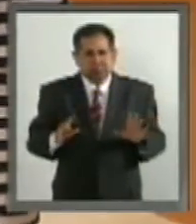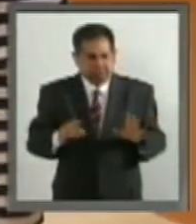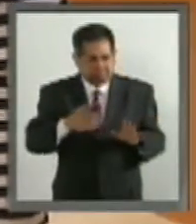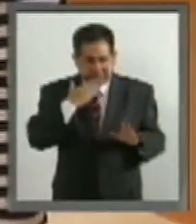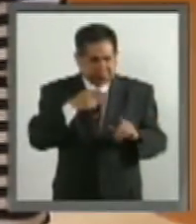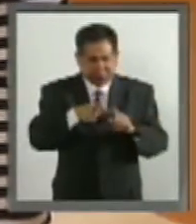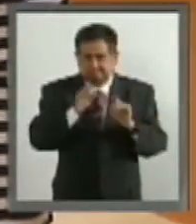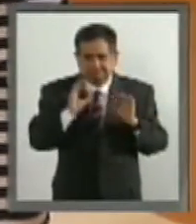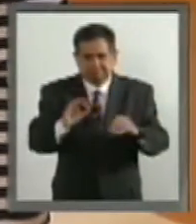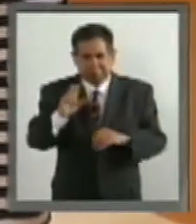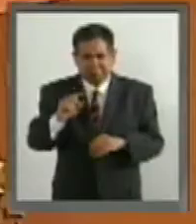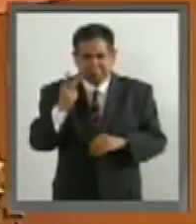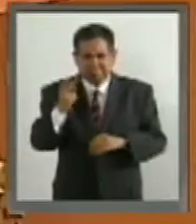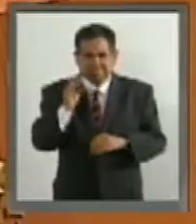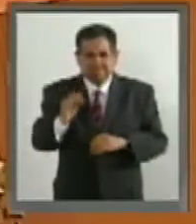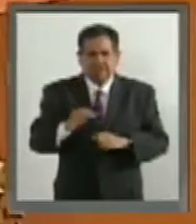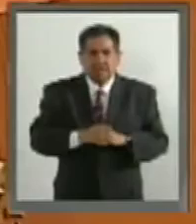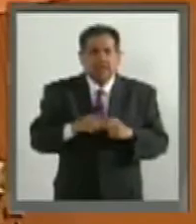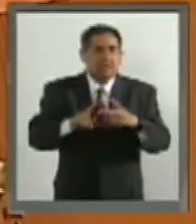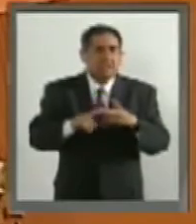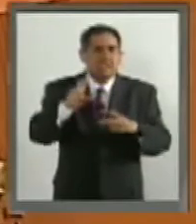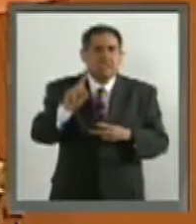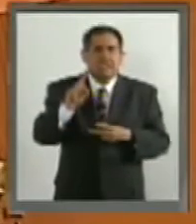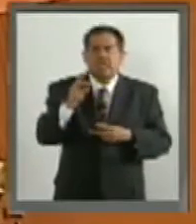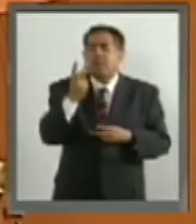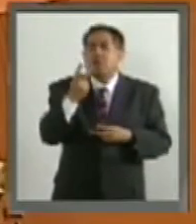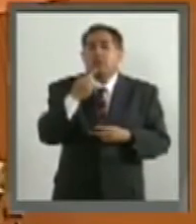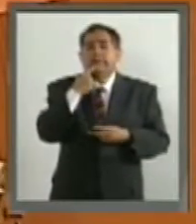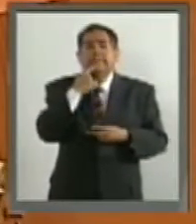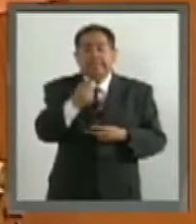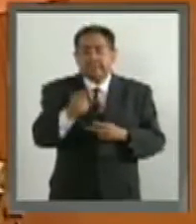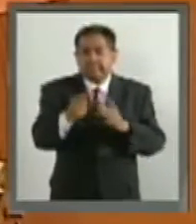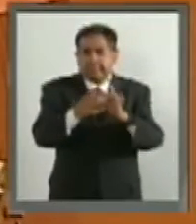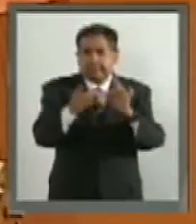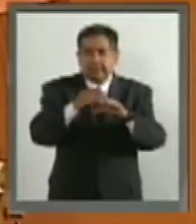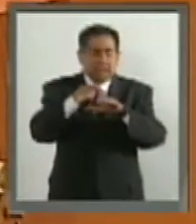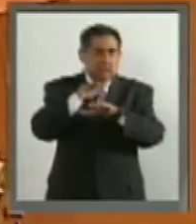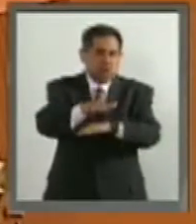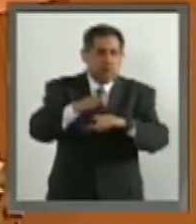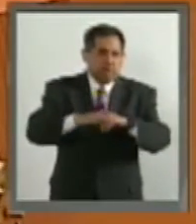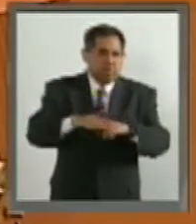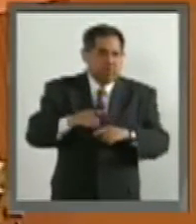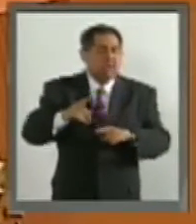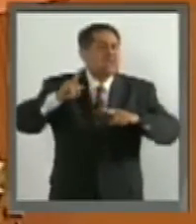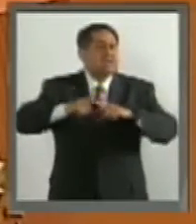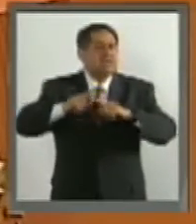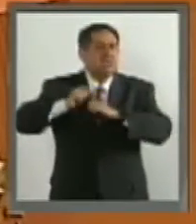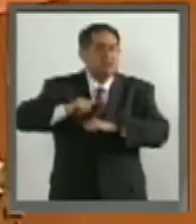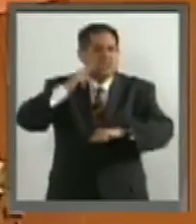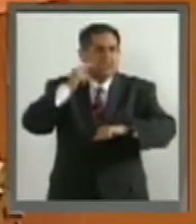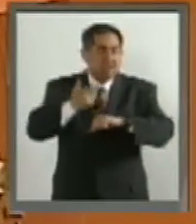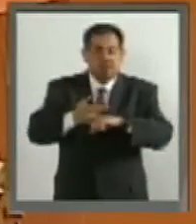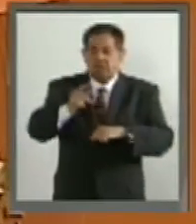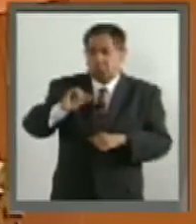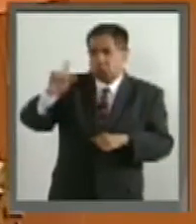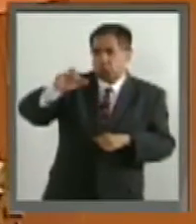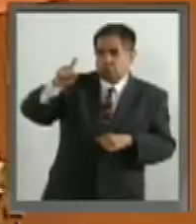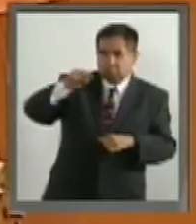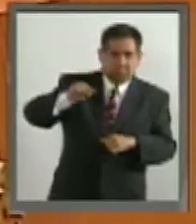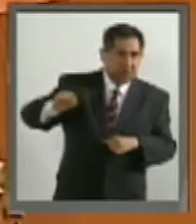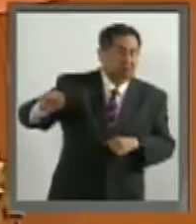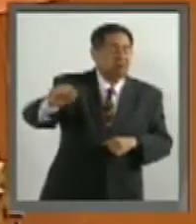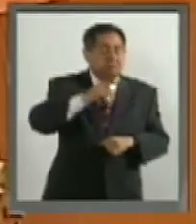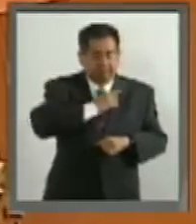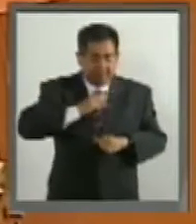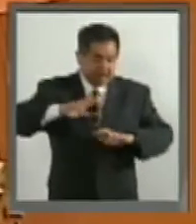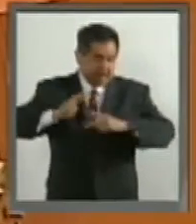desperdicio. El artículo 32 refiere a las potestades que deben tomar las autoridades